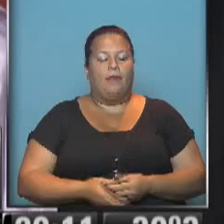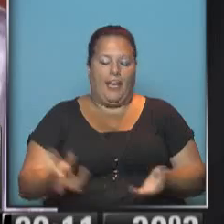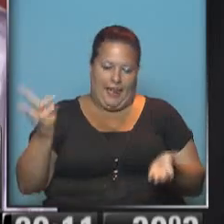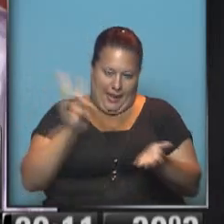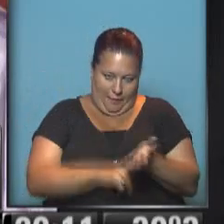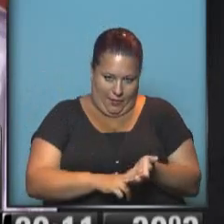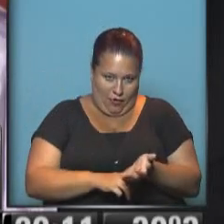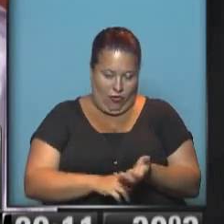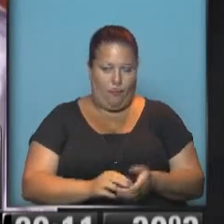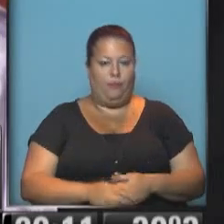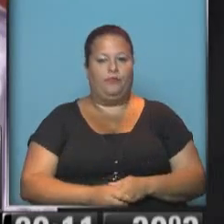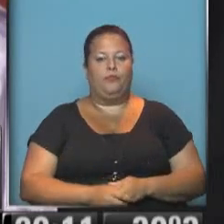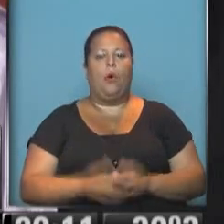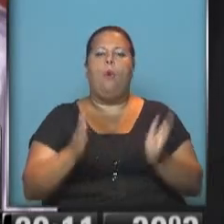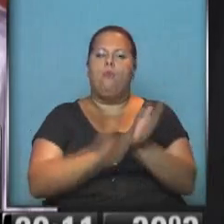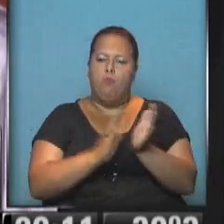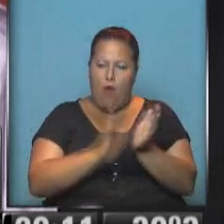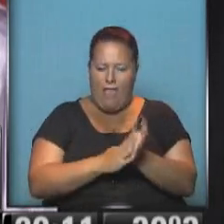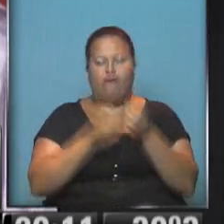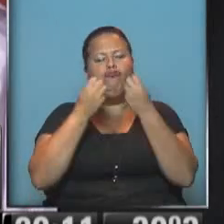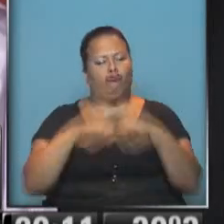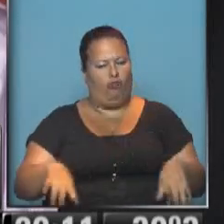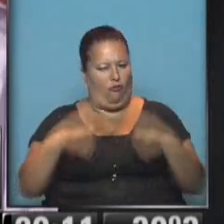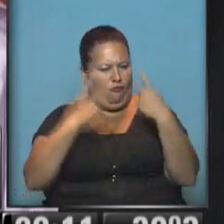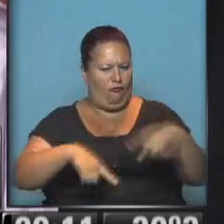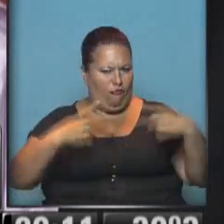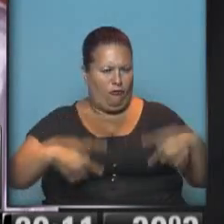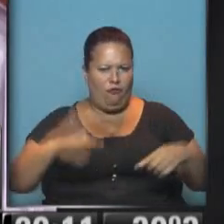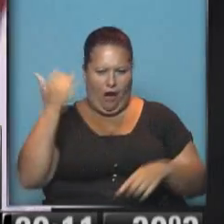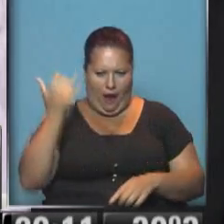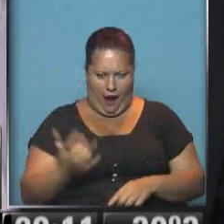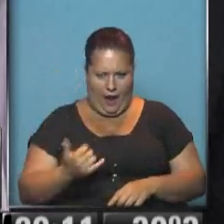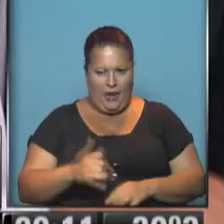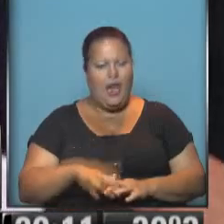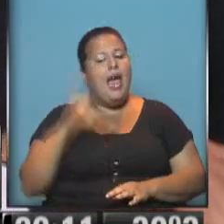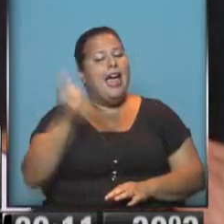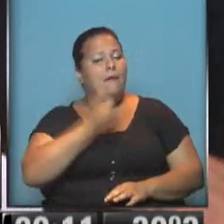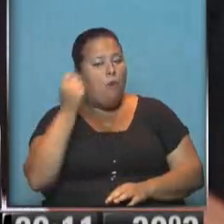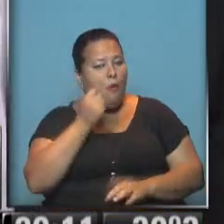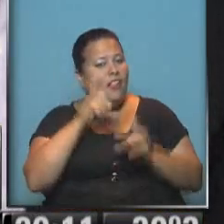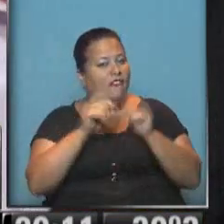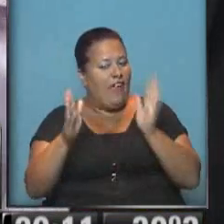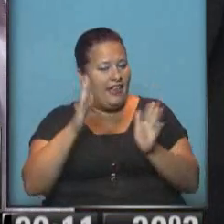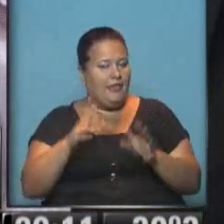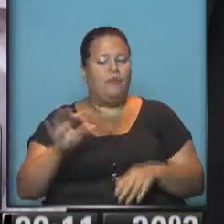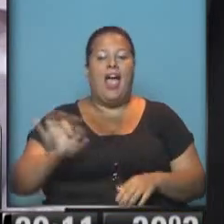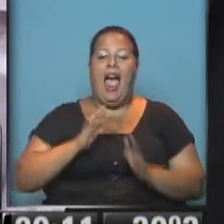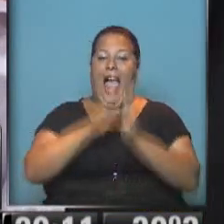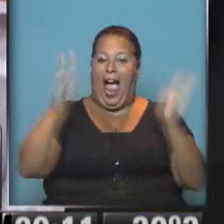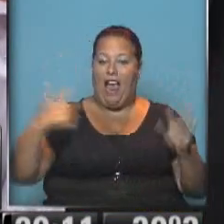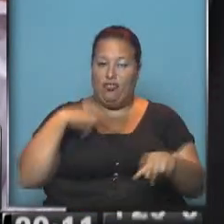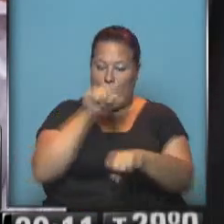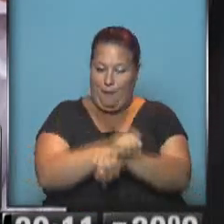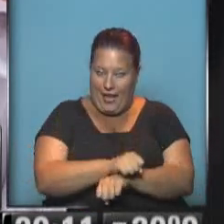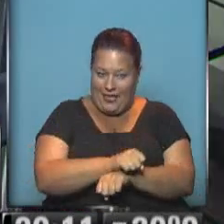Reitero, pruebas hay de todo tipo. Es muy importante que la fecha. Durante los años de cárcel.